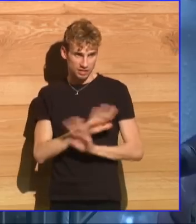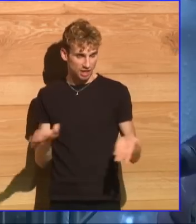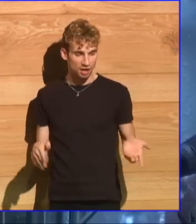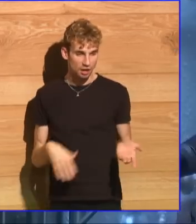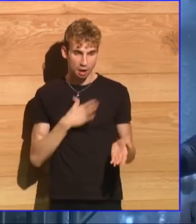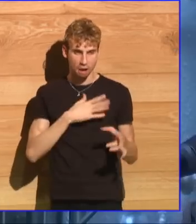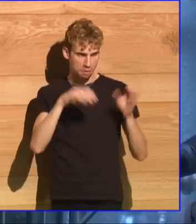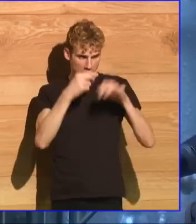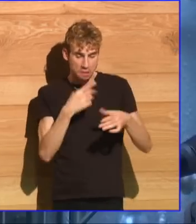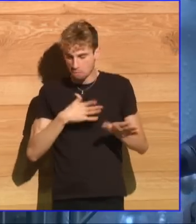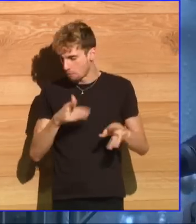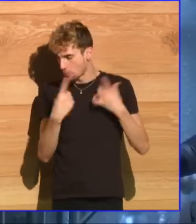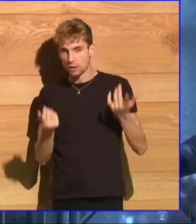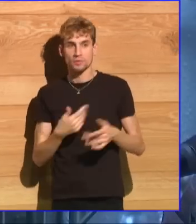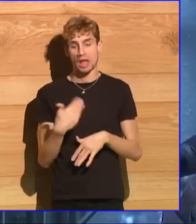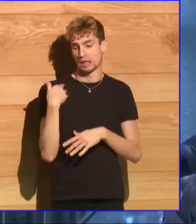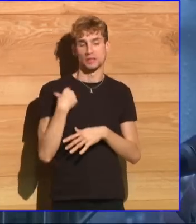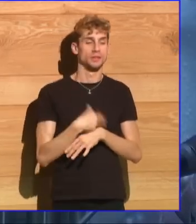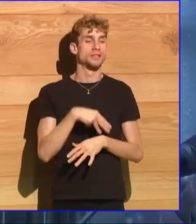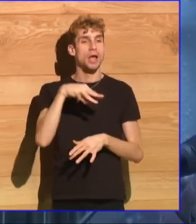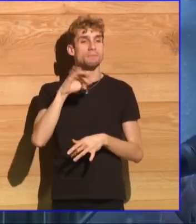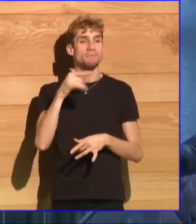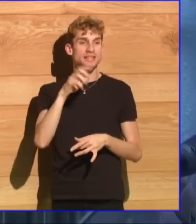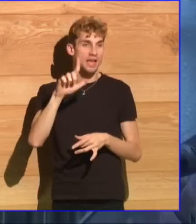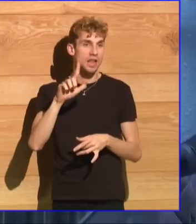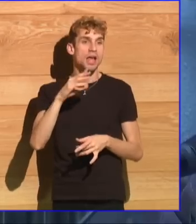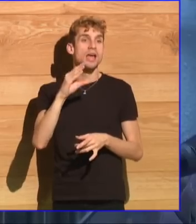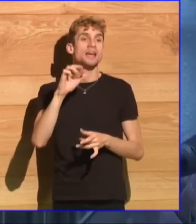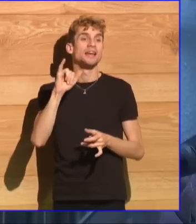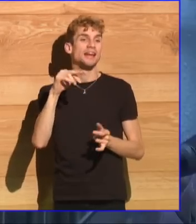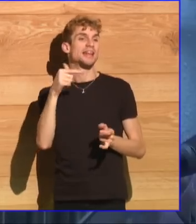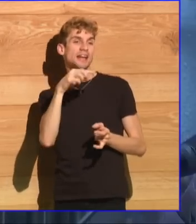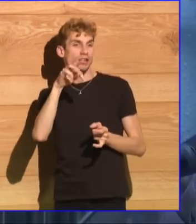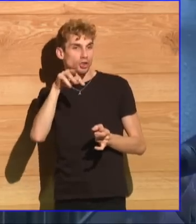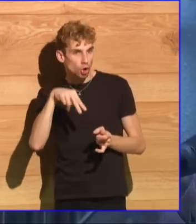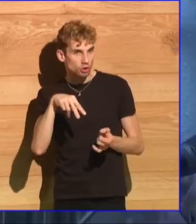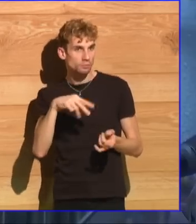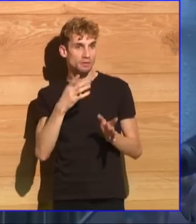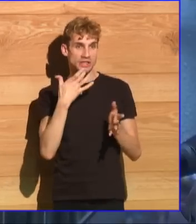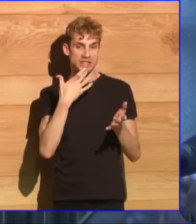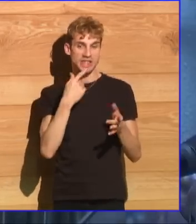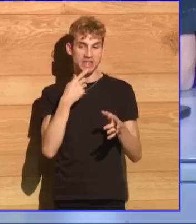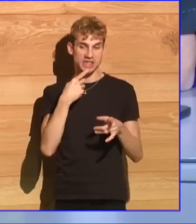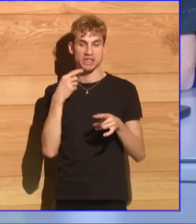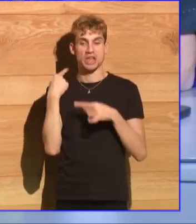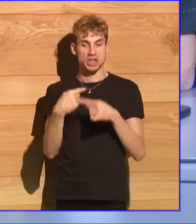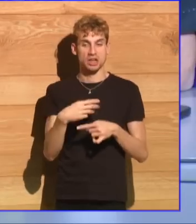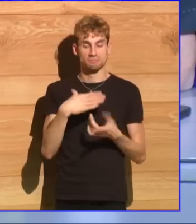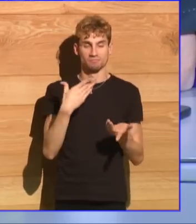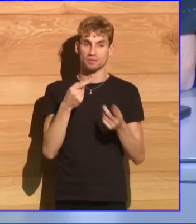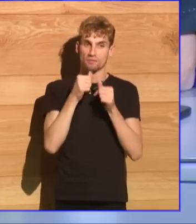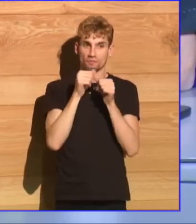todas 12 maneras- añitos decíamos Michael Crichton, y no tenía sentido porque si lo La dijeras D- tradicional la sería D- Crichton. La D de